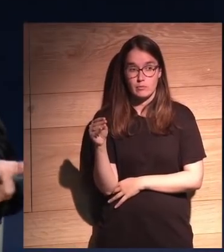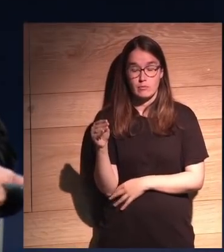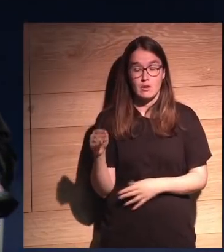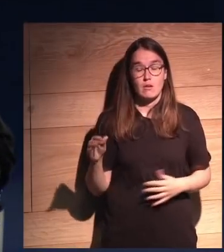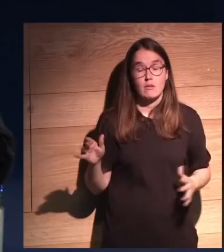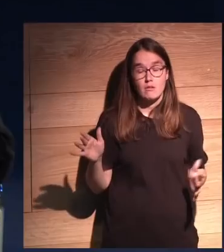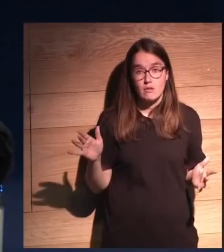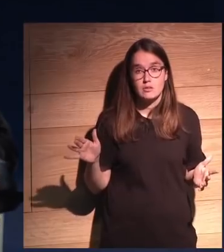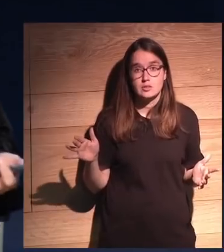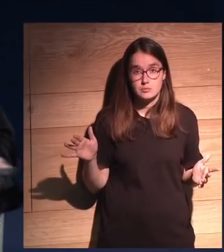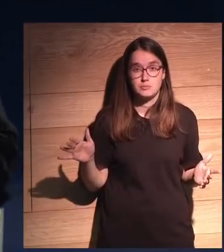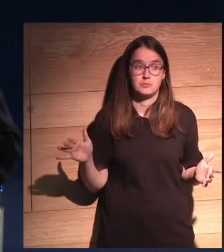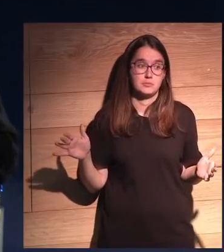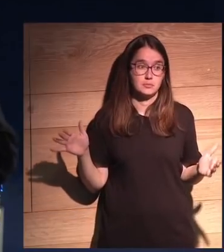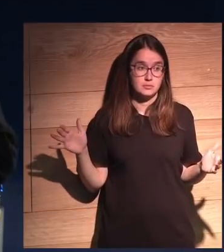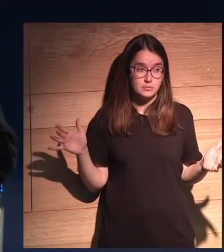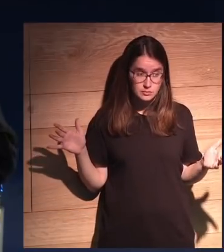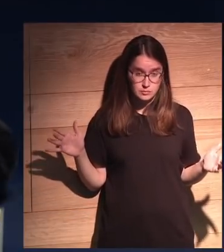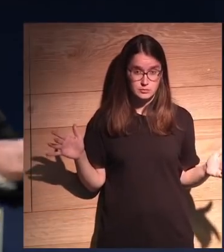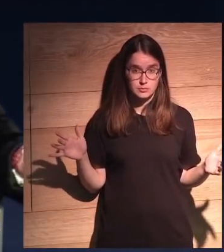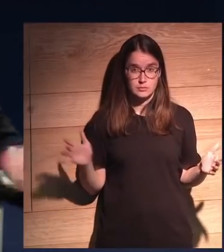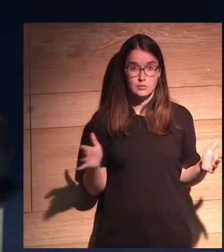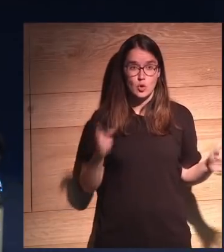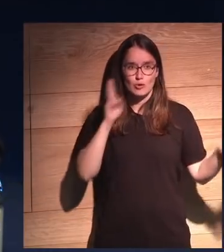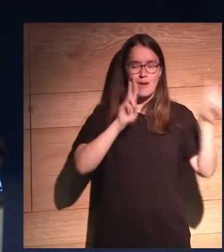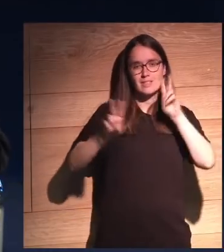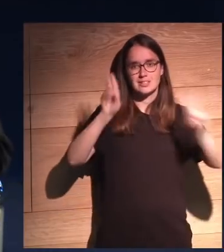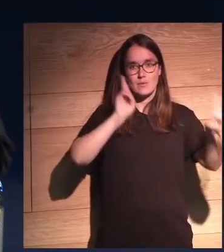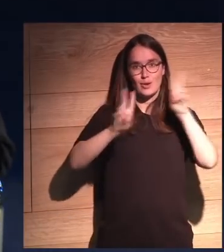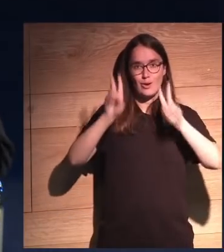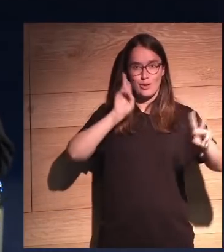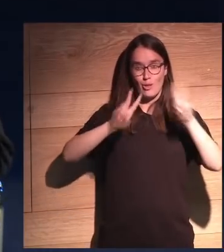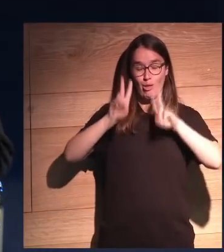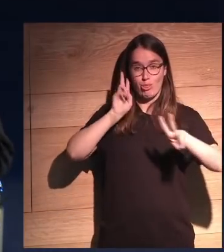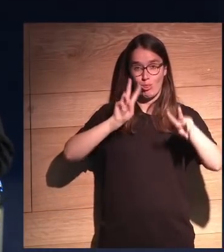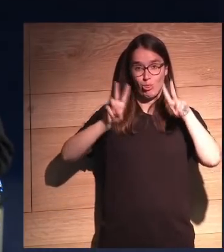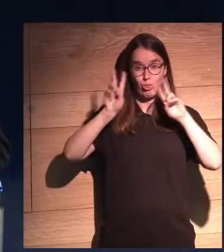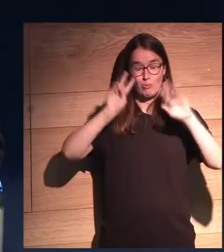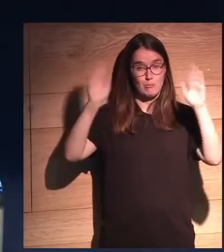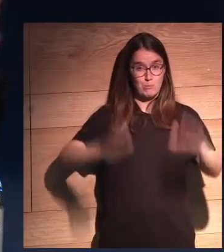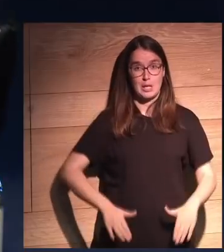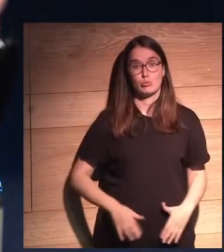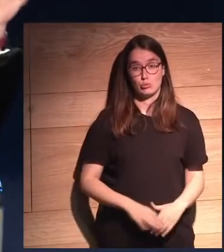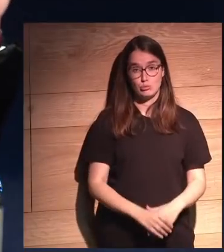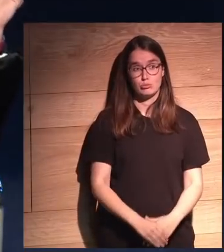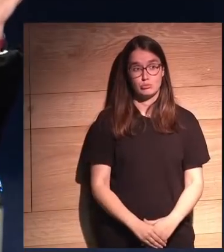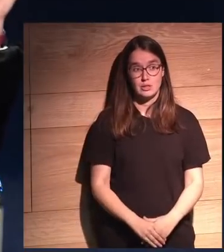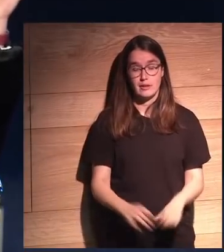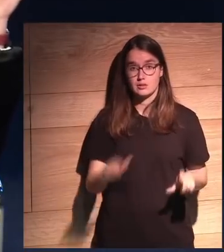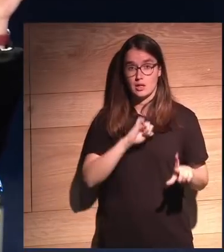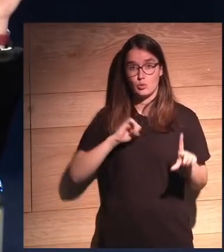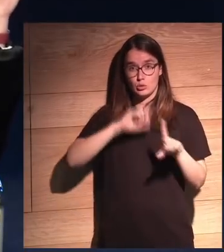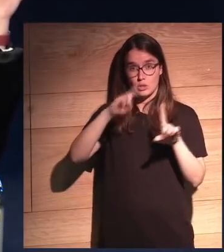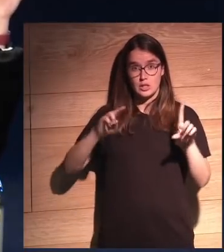y desde luego, bueno, con una visibilidad infinitamente menor. Este